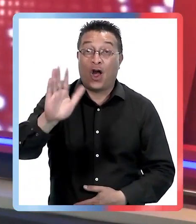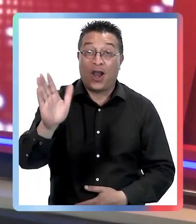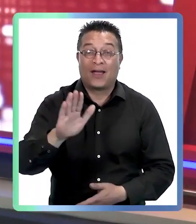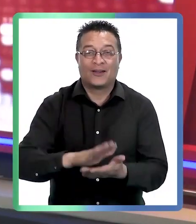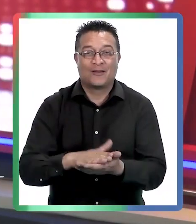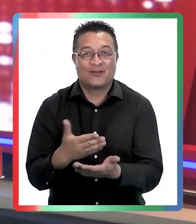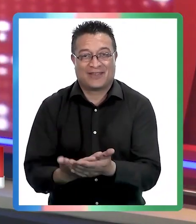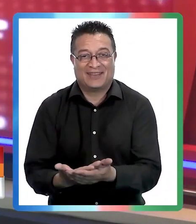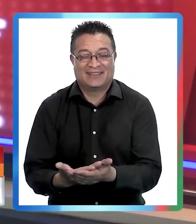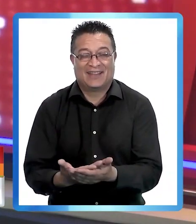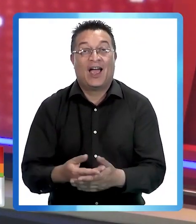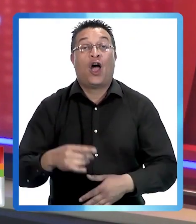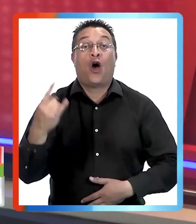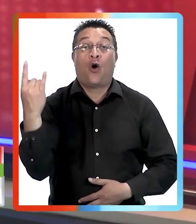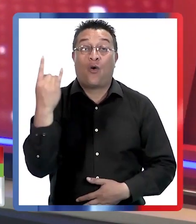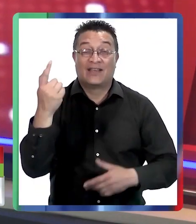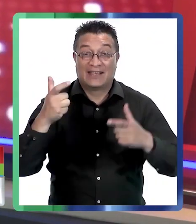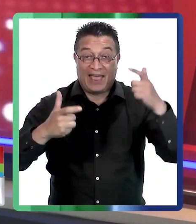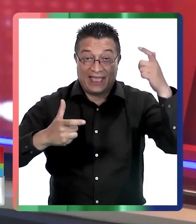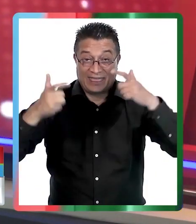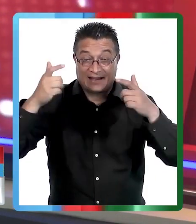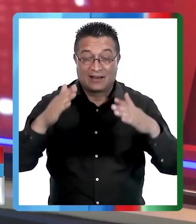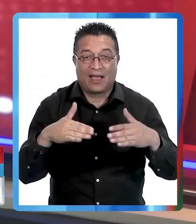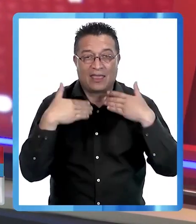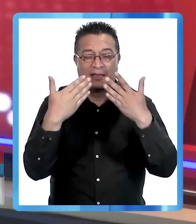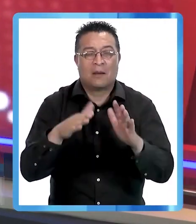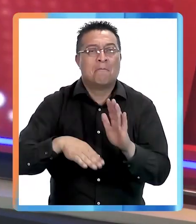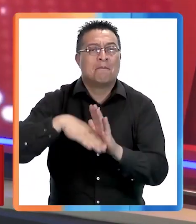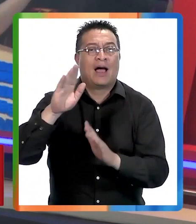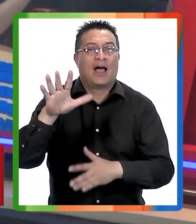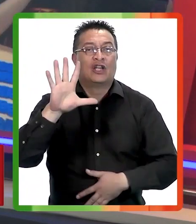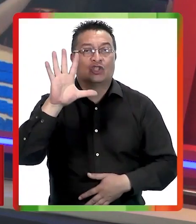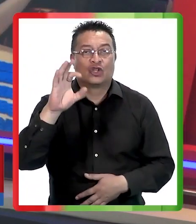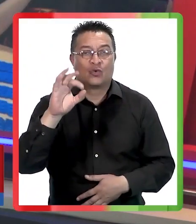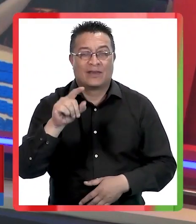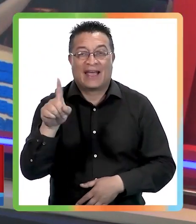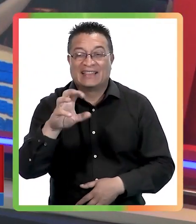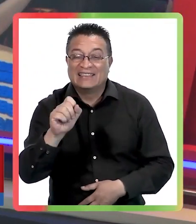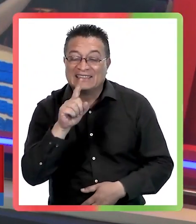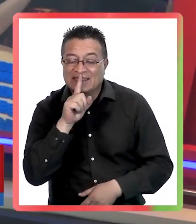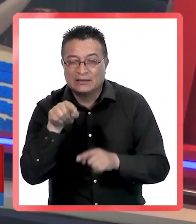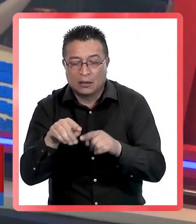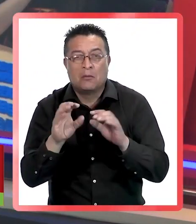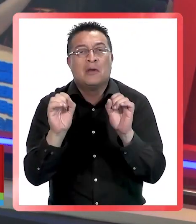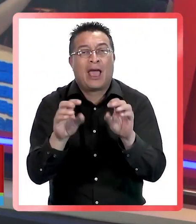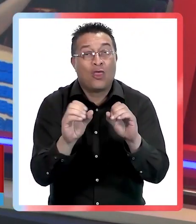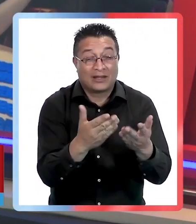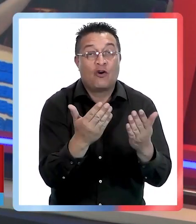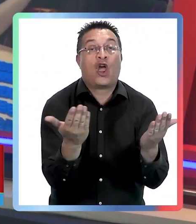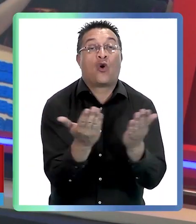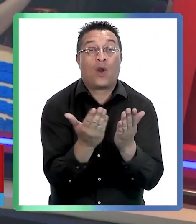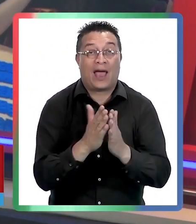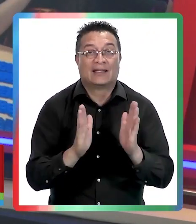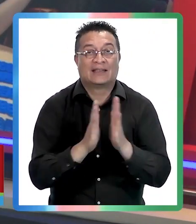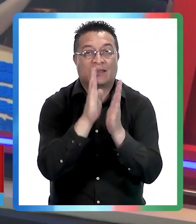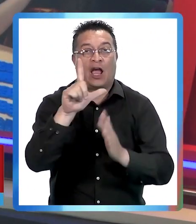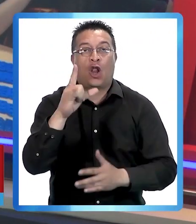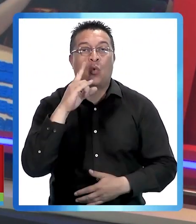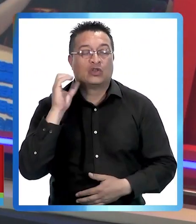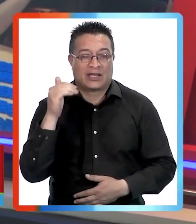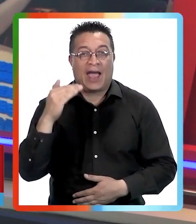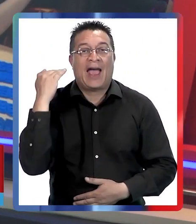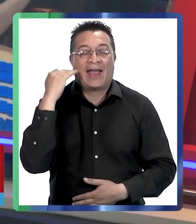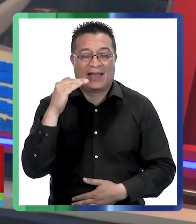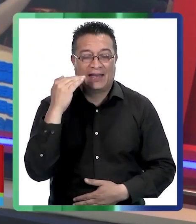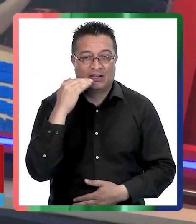Hola cómo están la universidad de talca entregó más de 50 sets didácticos y educativos hay colegio Santa Lucía